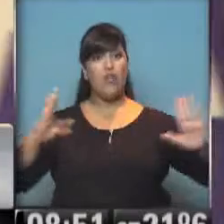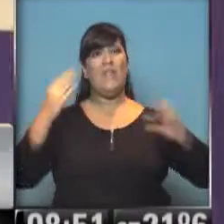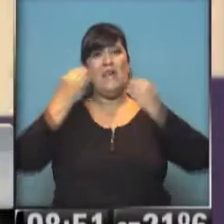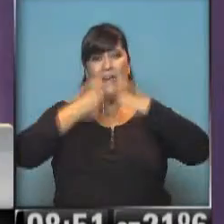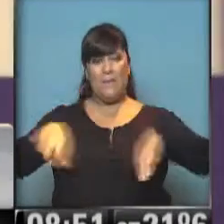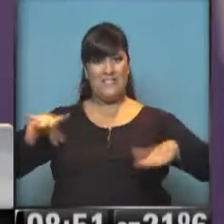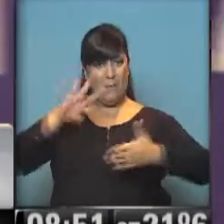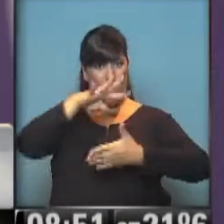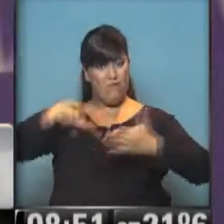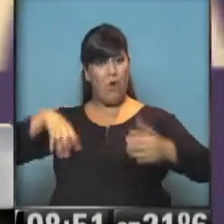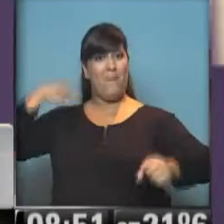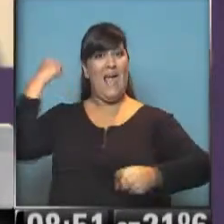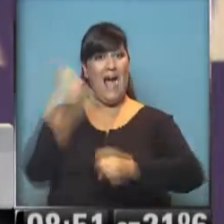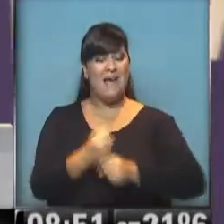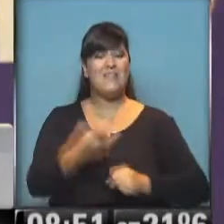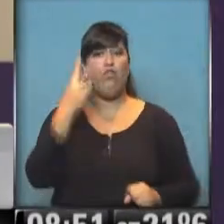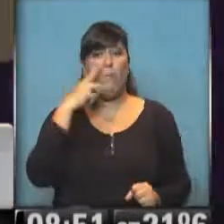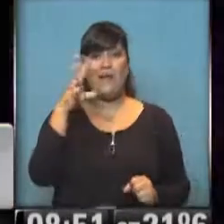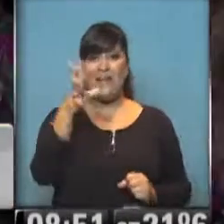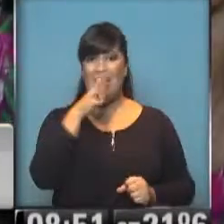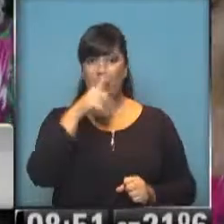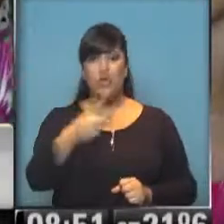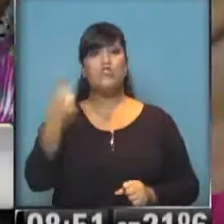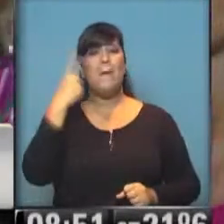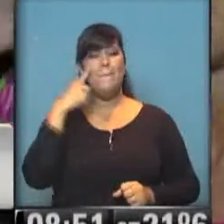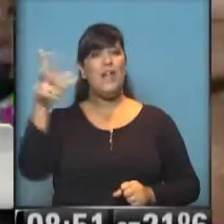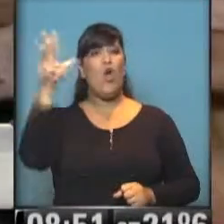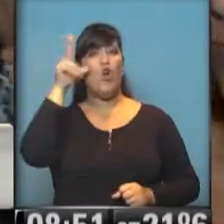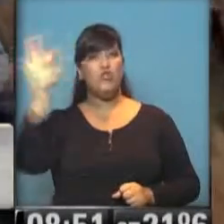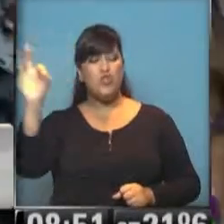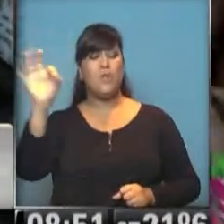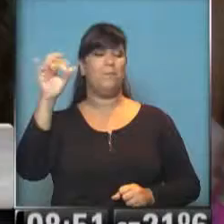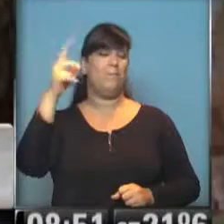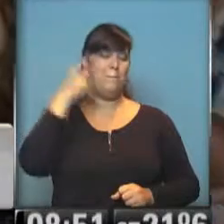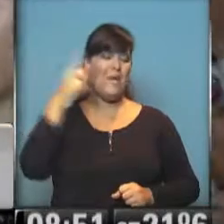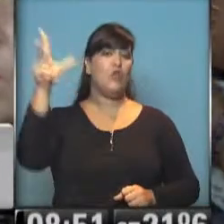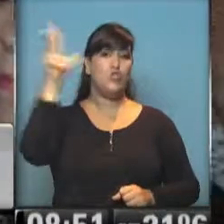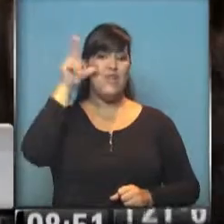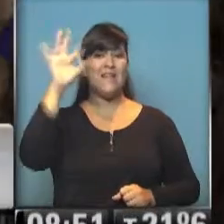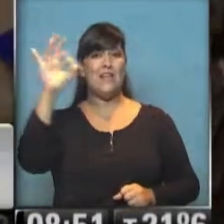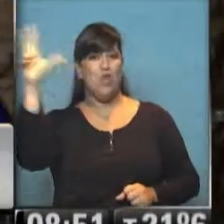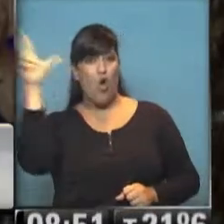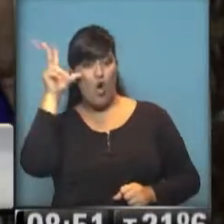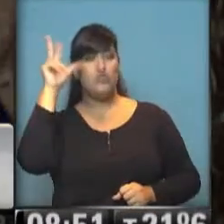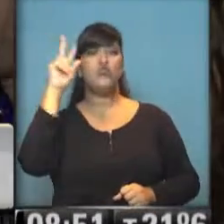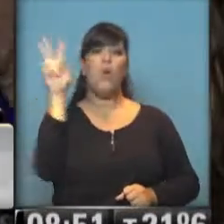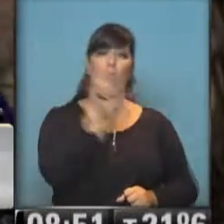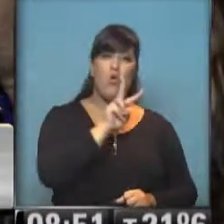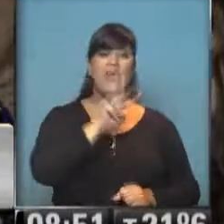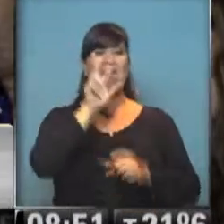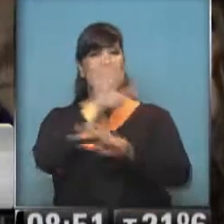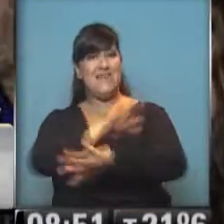los informes hasta el 2014 1800 ocho mujeres y niñas fueron asesinadas